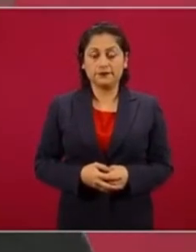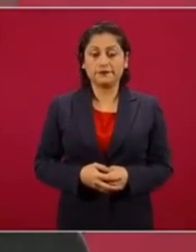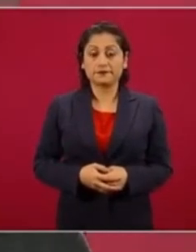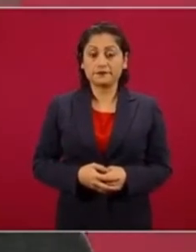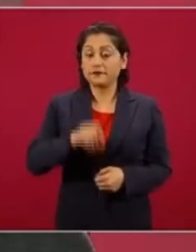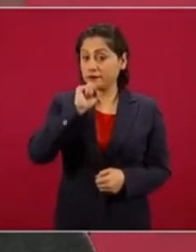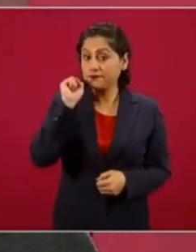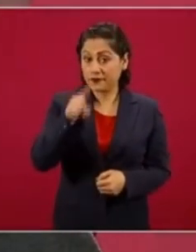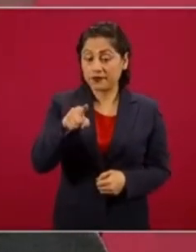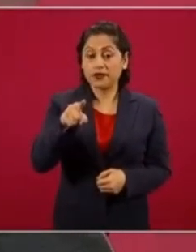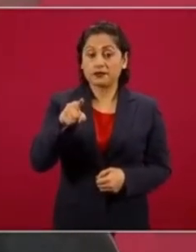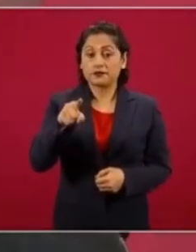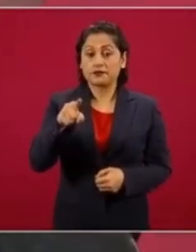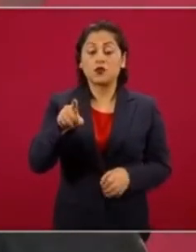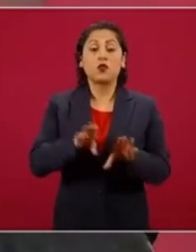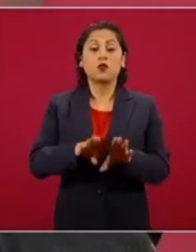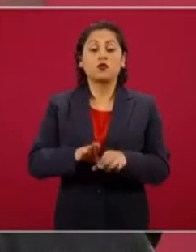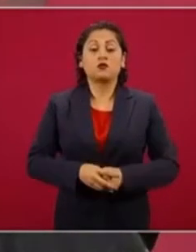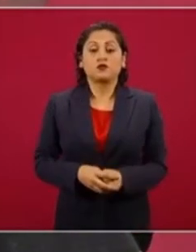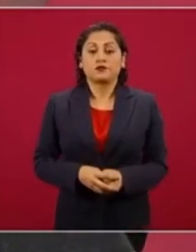pueden hacer juicios